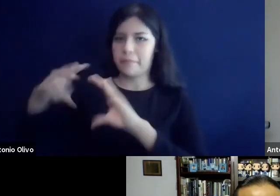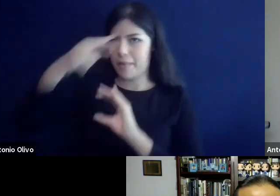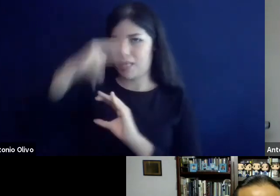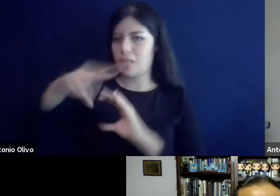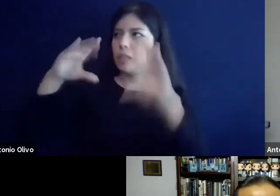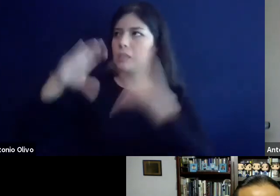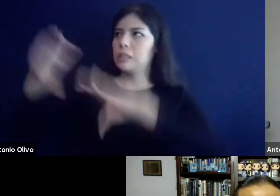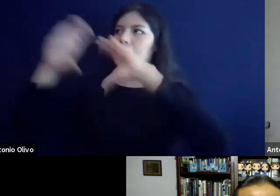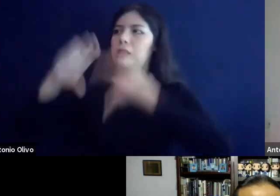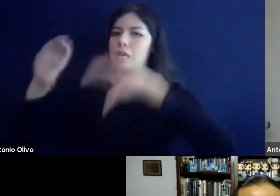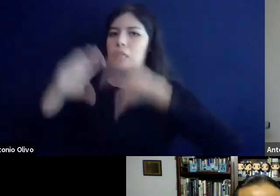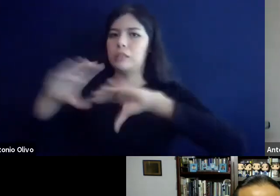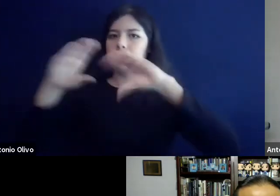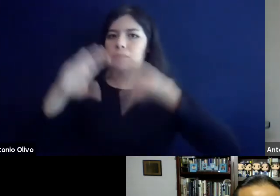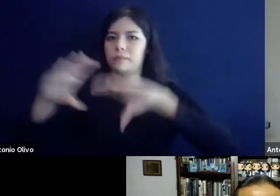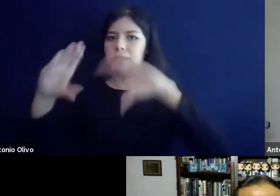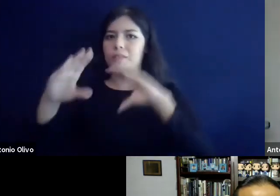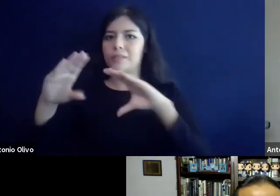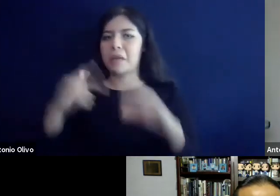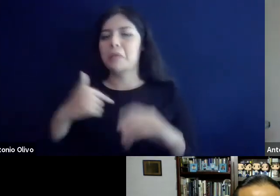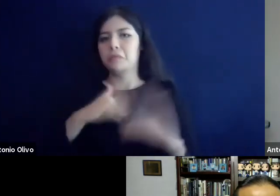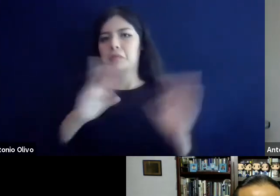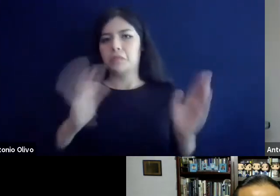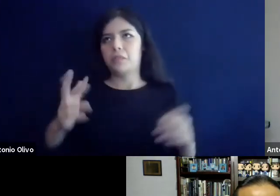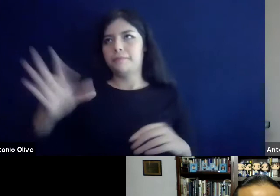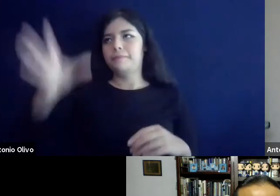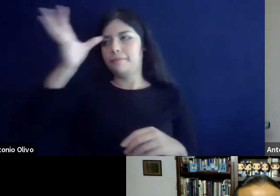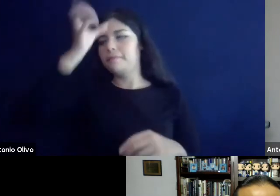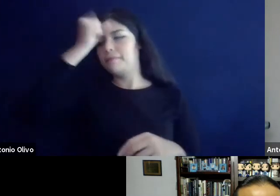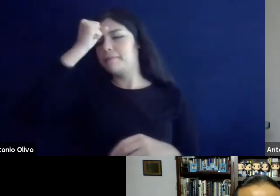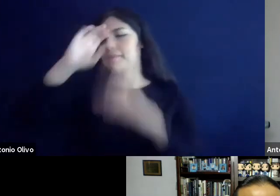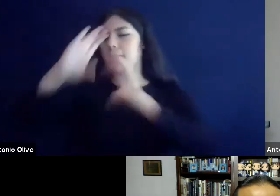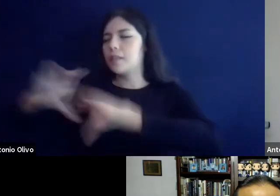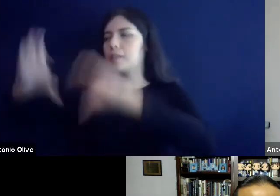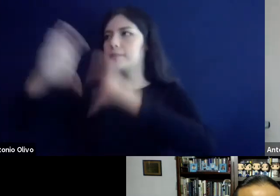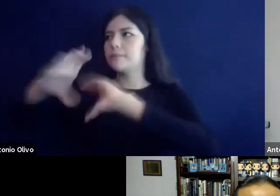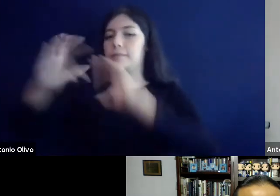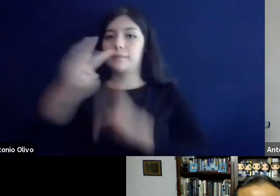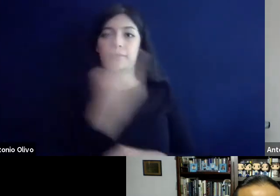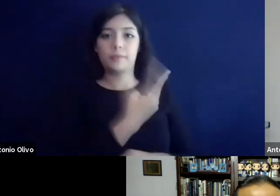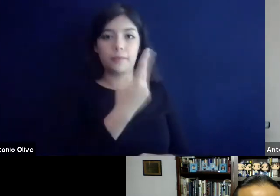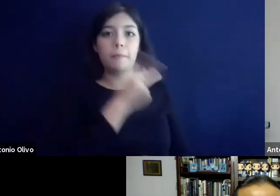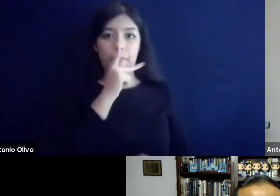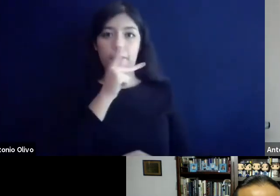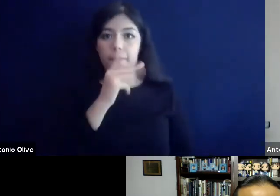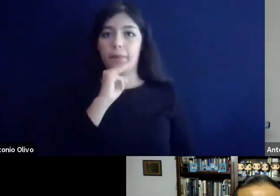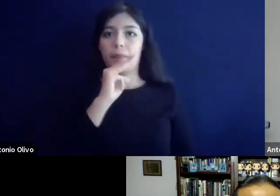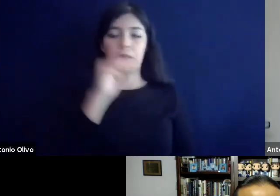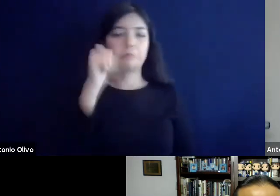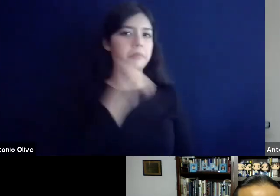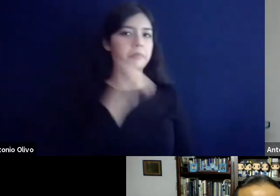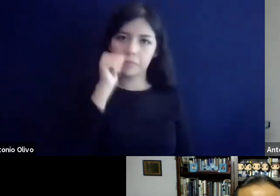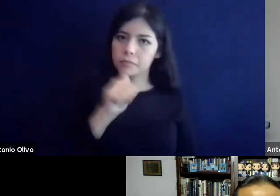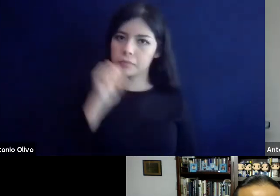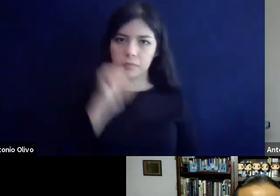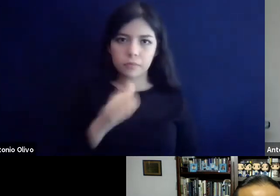¿no? Entonces de ahí, ¿no? Mi papá tenía libros de antropología, este escritorio en el que estoy, ¿no? Este